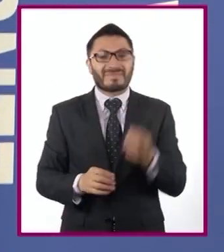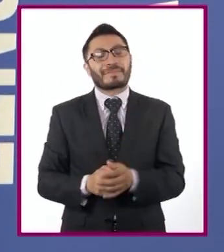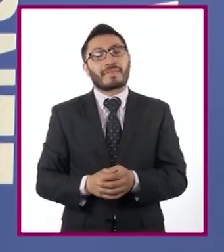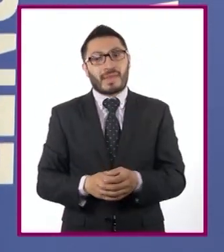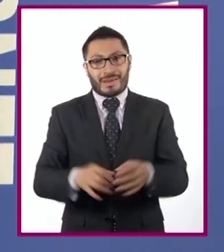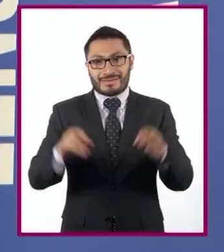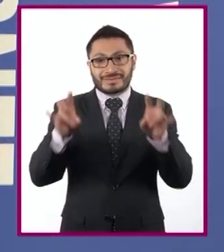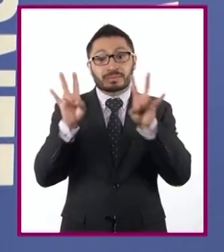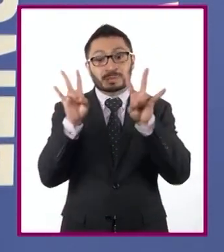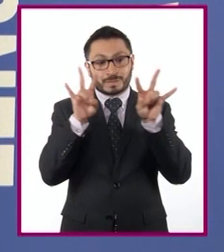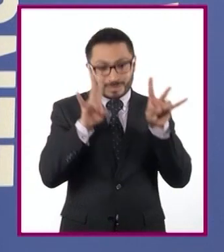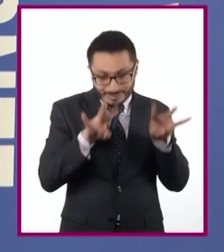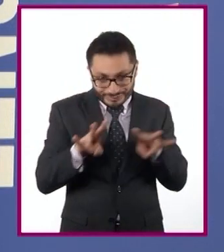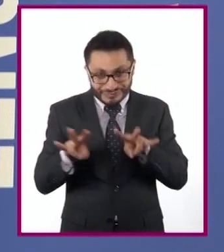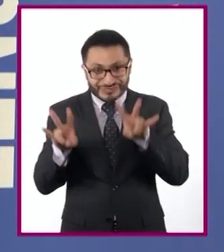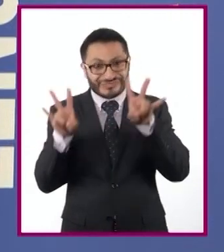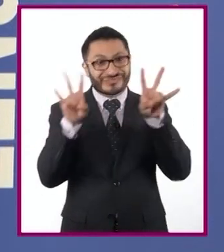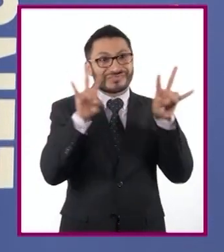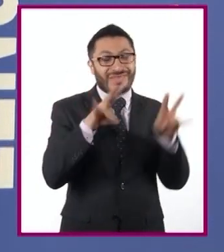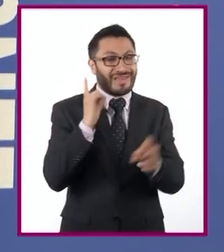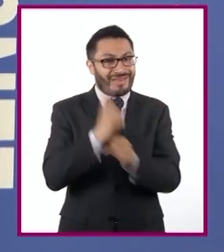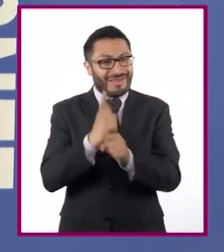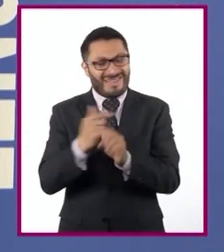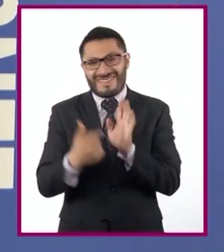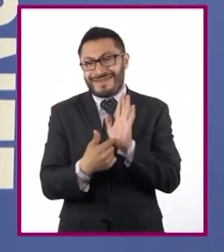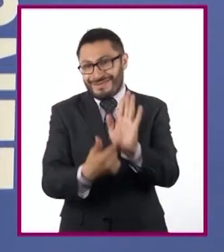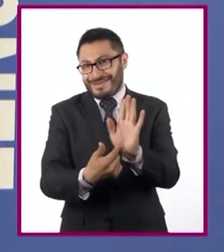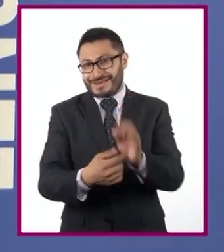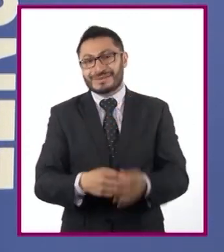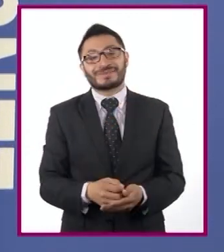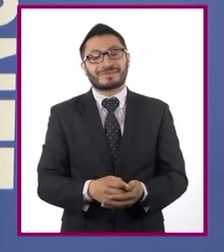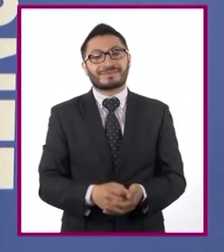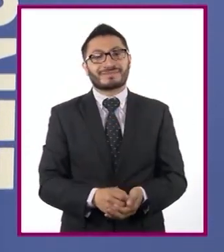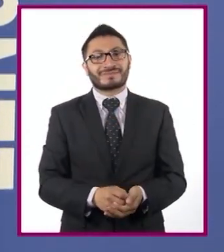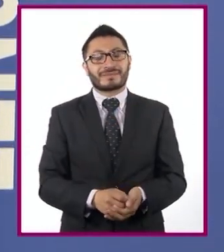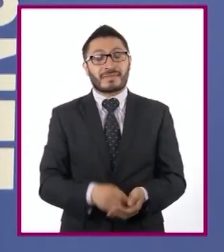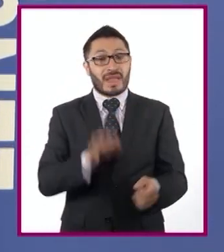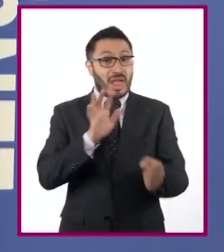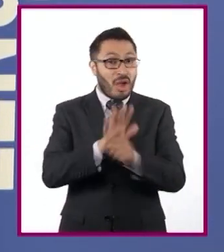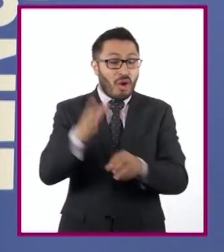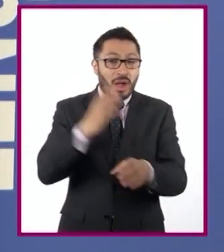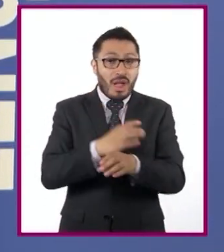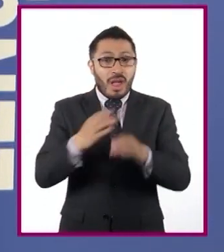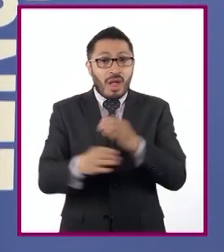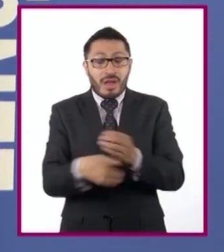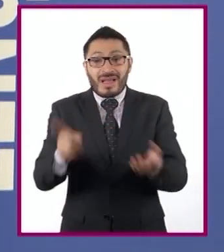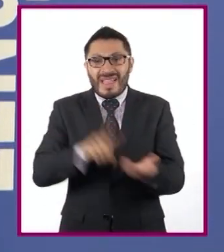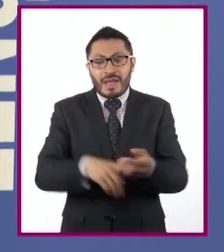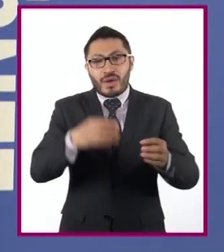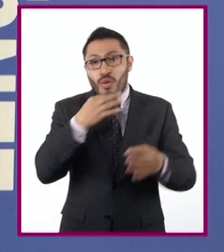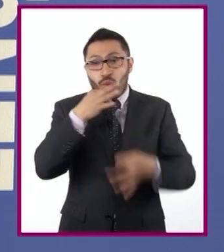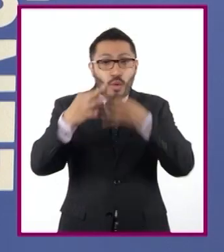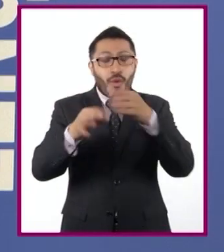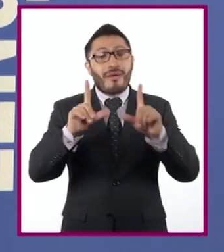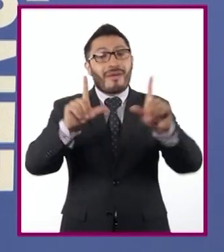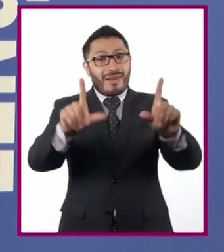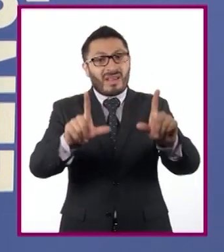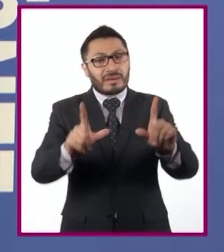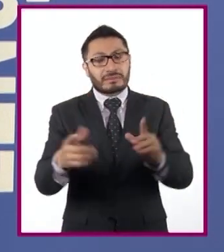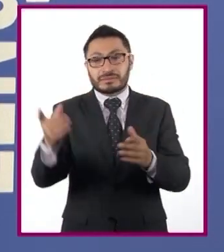con detenimiento e identifiquen lo siguiente. ¿Qué recursos ocupa el anuncio? ¿Son